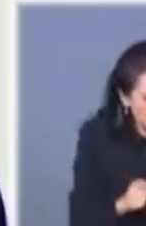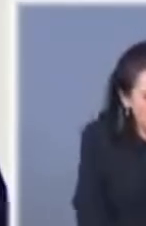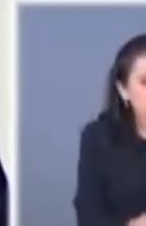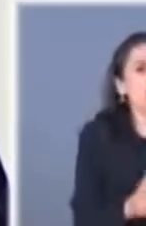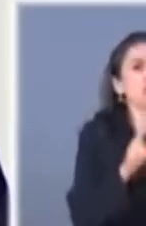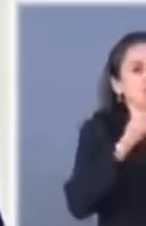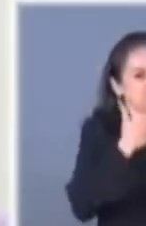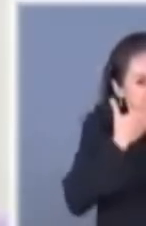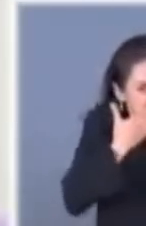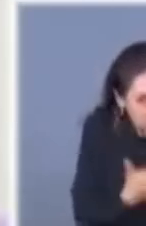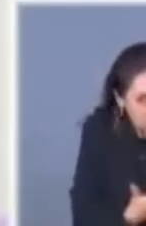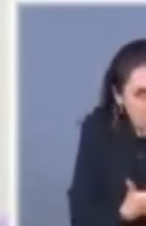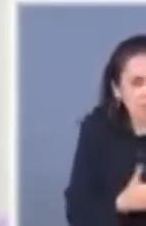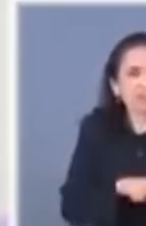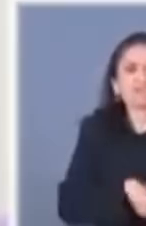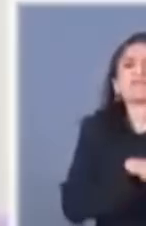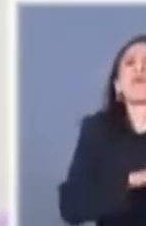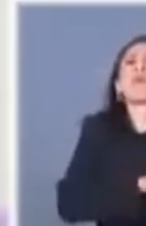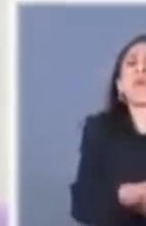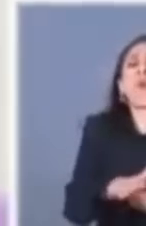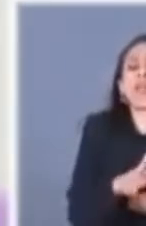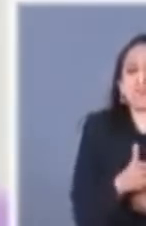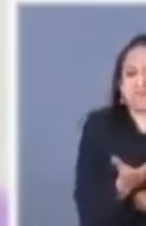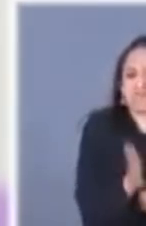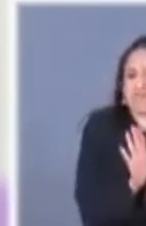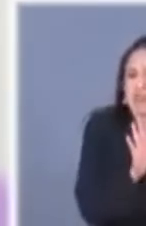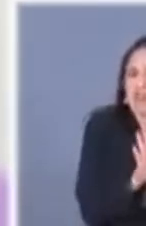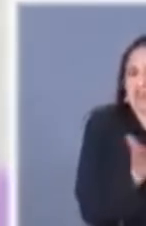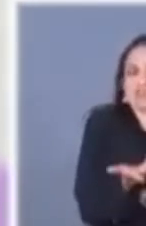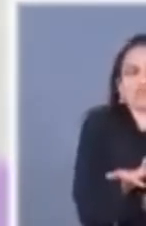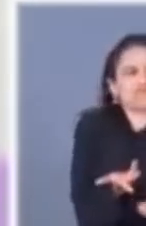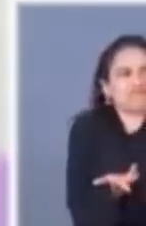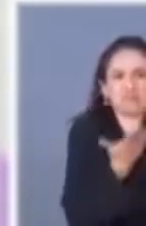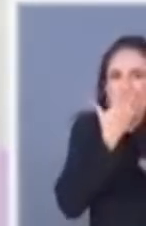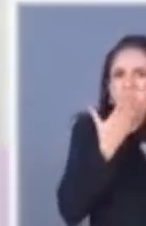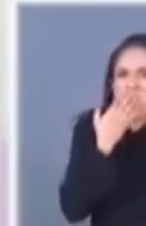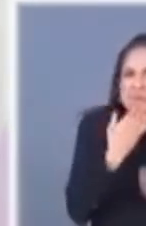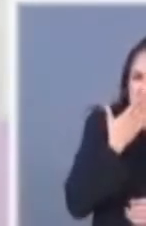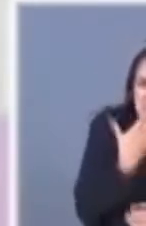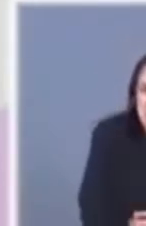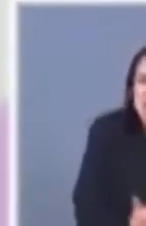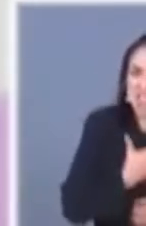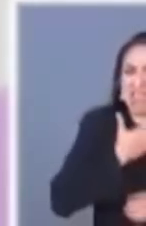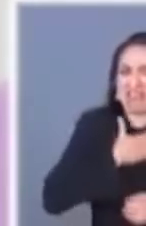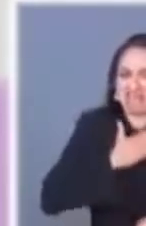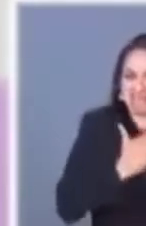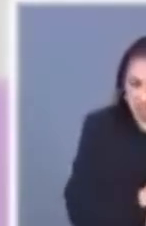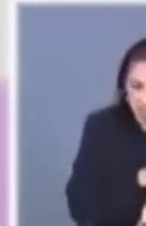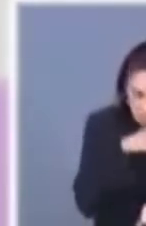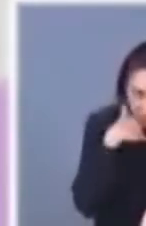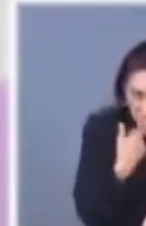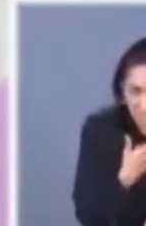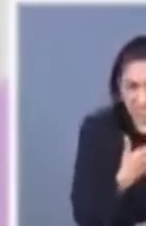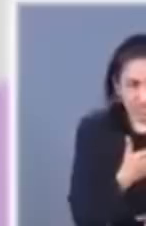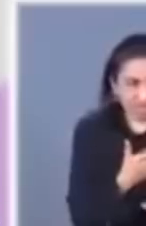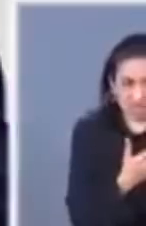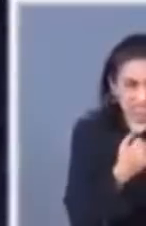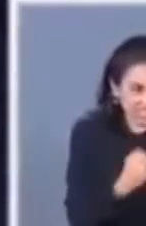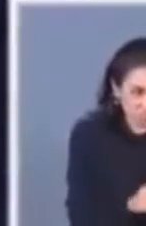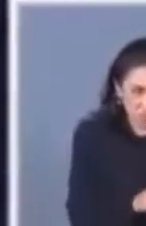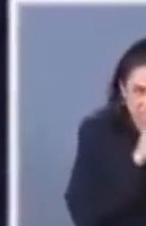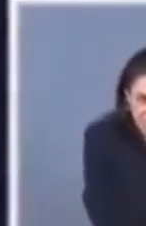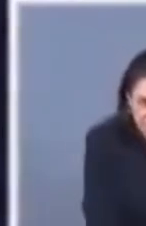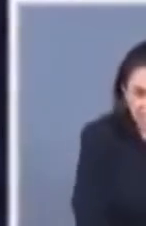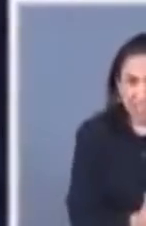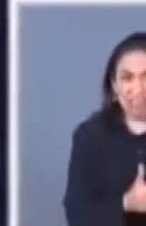votar contra estas dos opciones que nos han traído, lamentablemente, en pura confrontación. Muchas gracias. Buenas